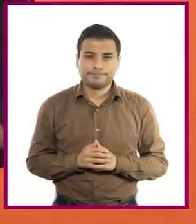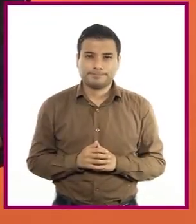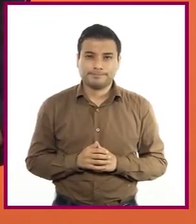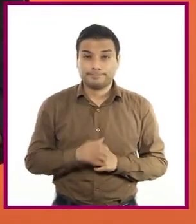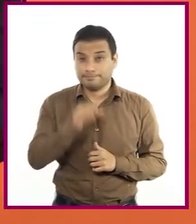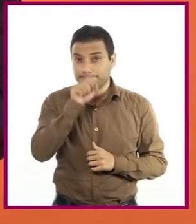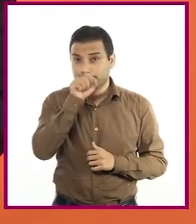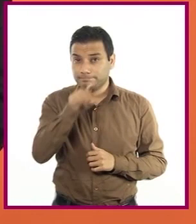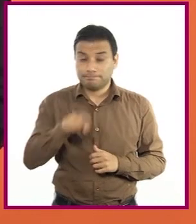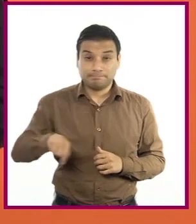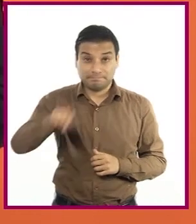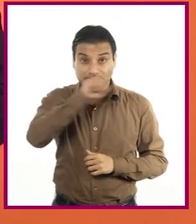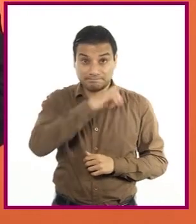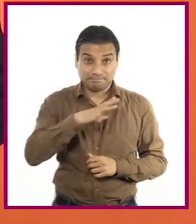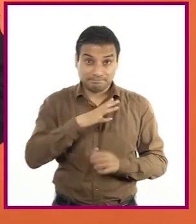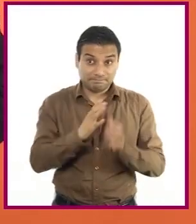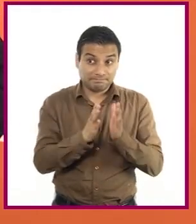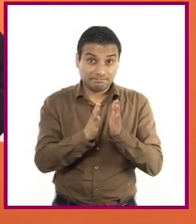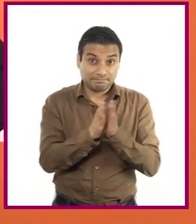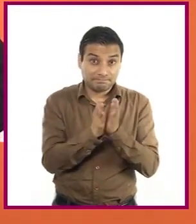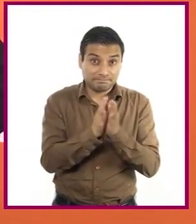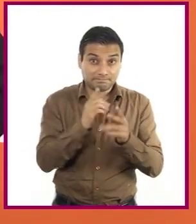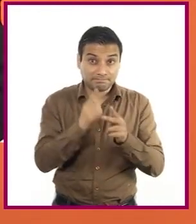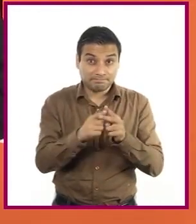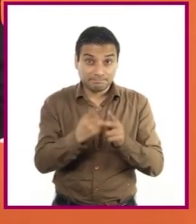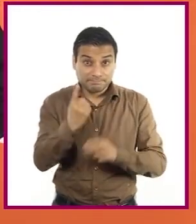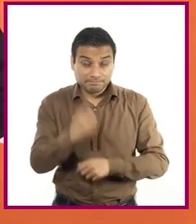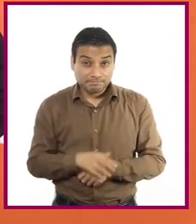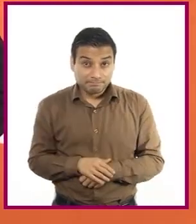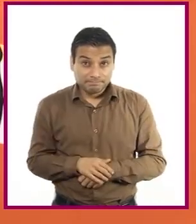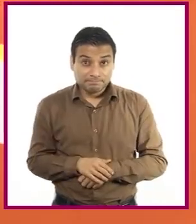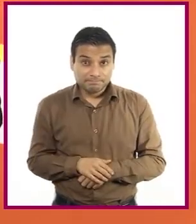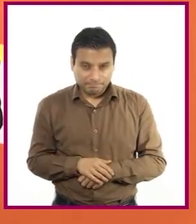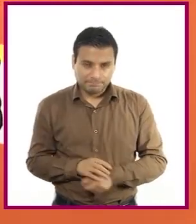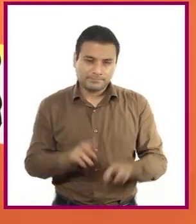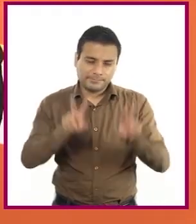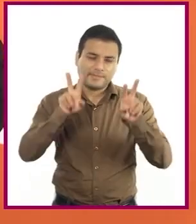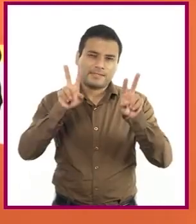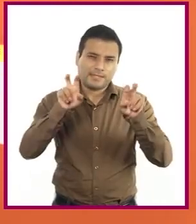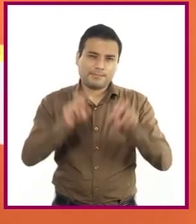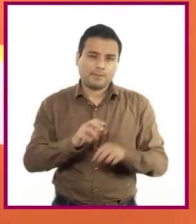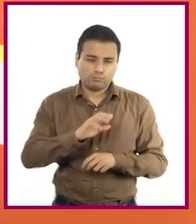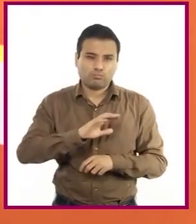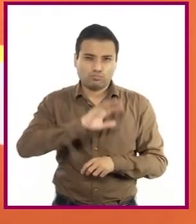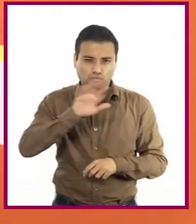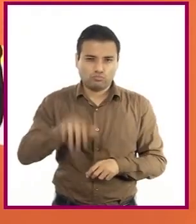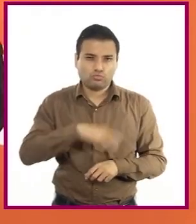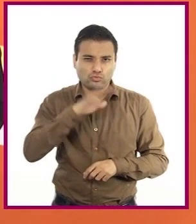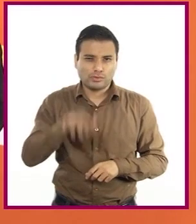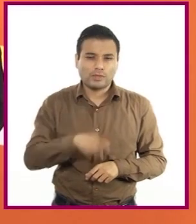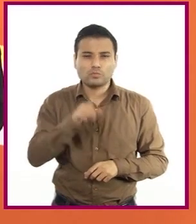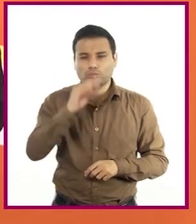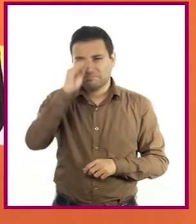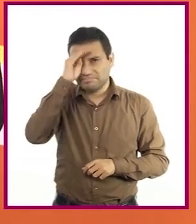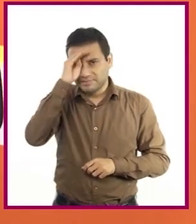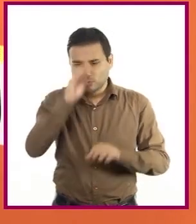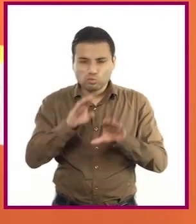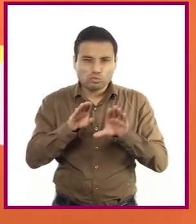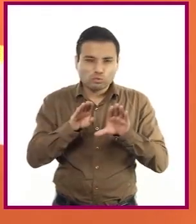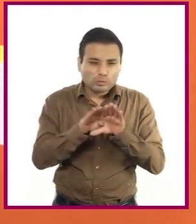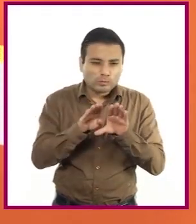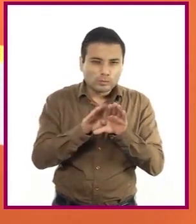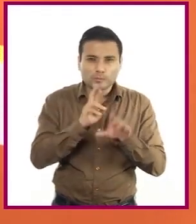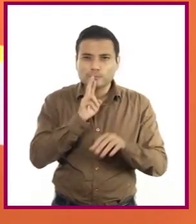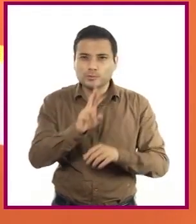ya tienen su libro de matemáticas de primer grado, ubiquen en él este tema. Tal vez encuentren formas diferentes para realizar estos